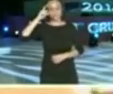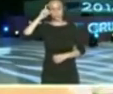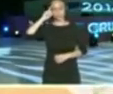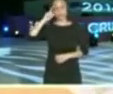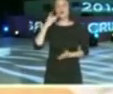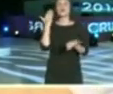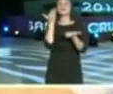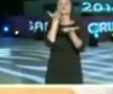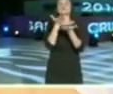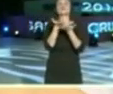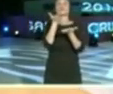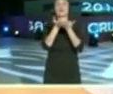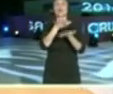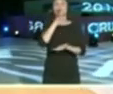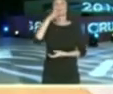juega por nosotros.